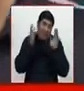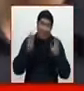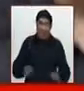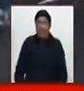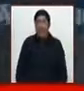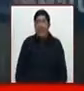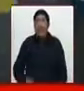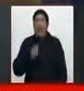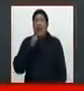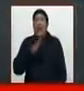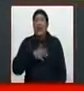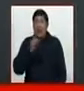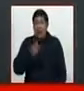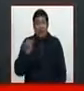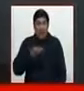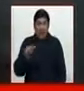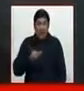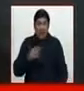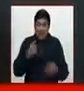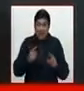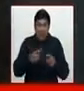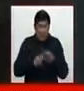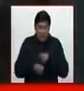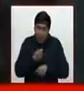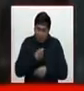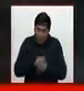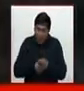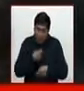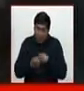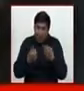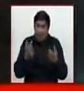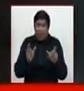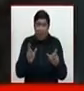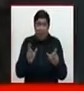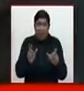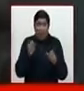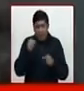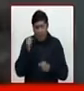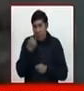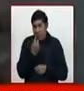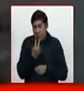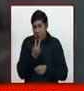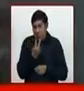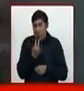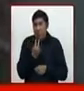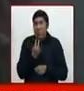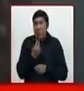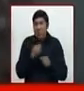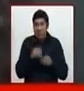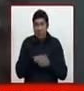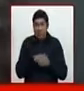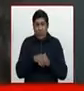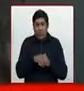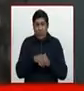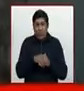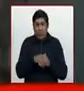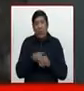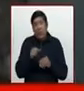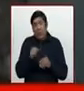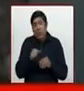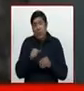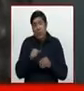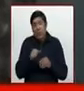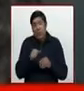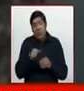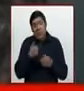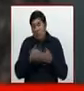eso es. Señora, ¿cómo está? ¿Usted también va a cajas con sus papeletas de sufragio o no? Sí, con las papeletas. ¿Votó ayer también? Sí, voté.